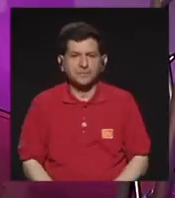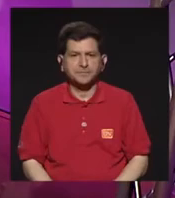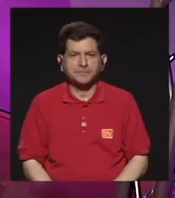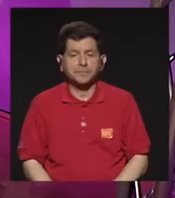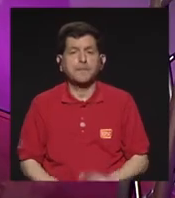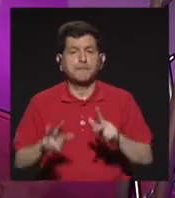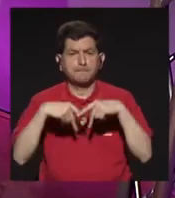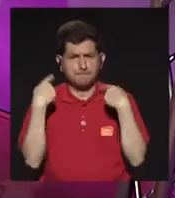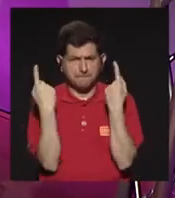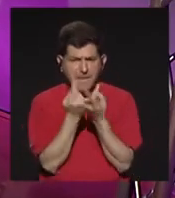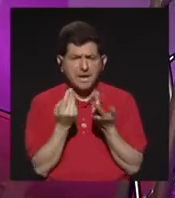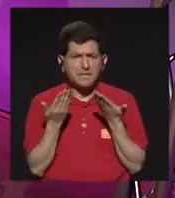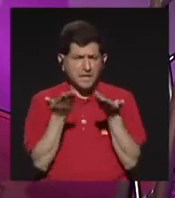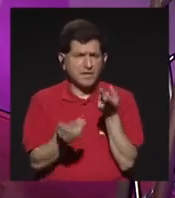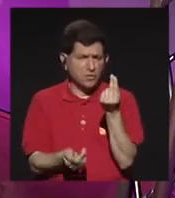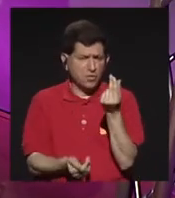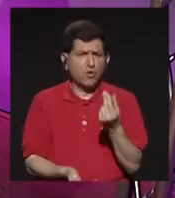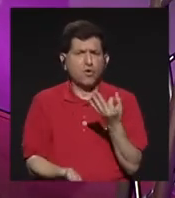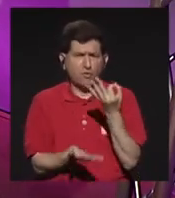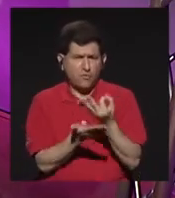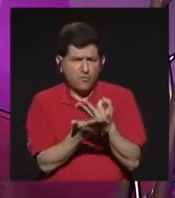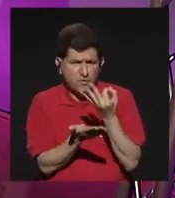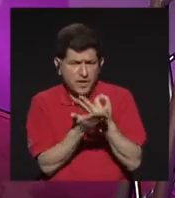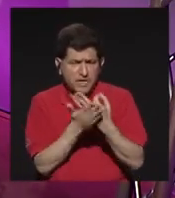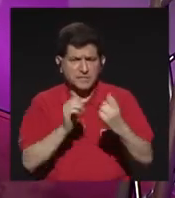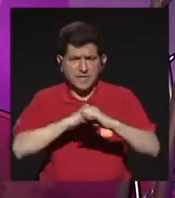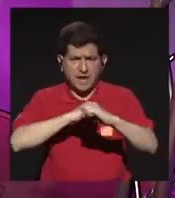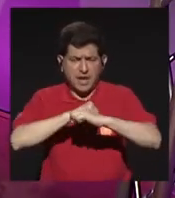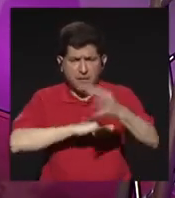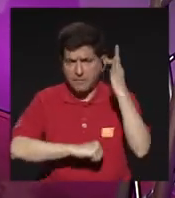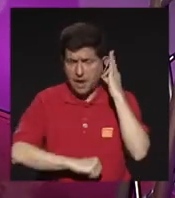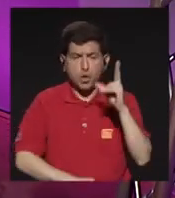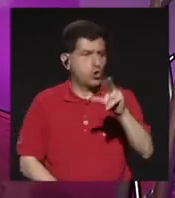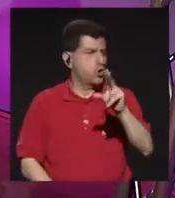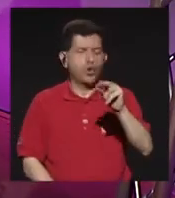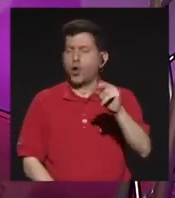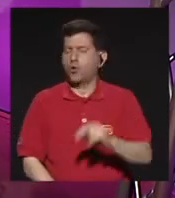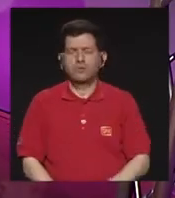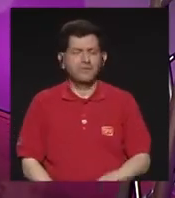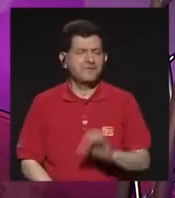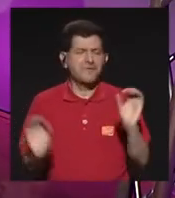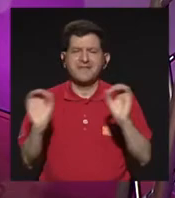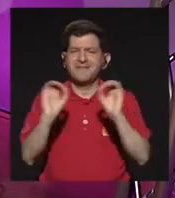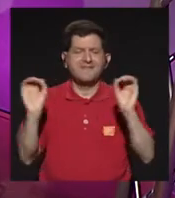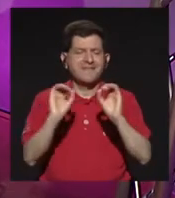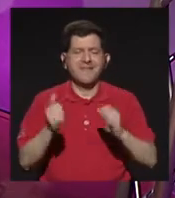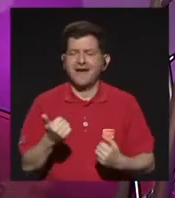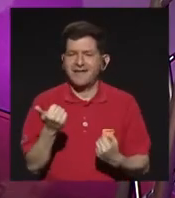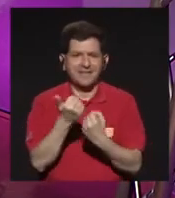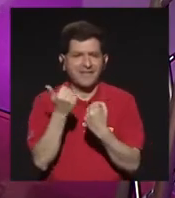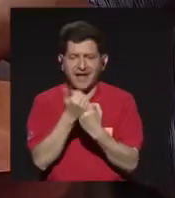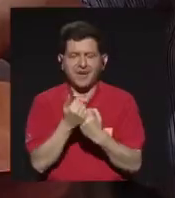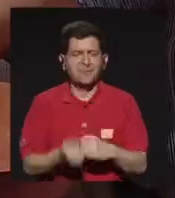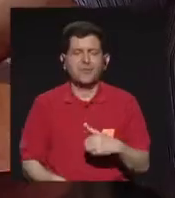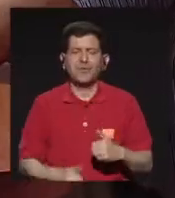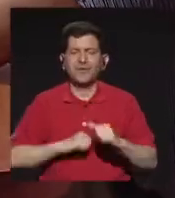¿Los partidos les dan plata para financiar la campaña de las mujeres? Ningún partido financia campañas de diputadas. Eso se lo tiene